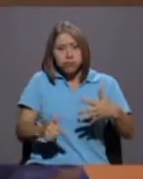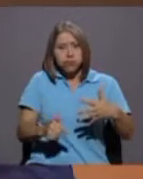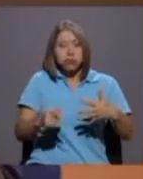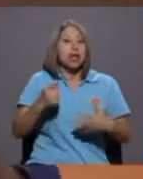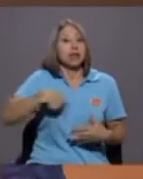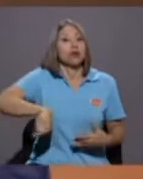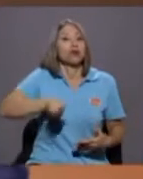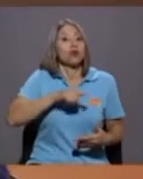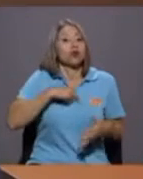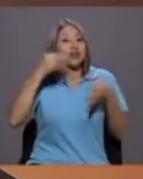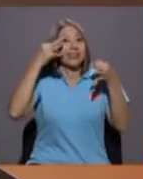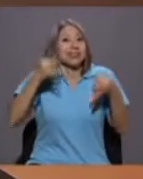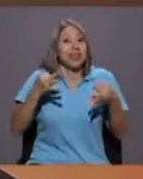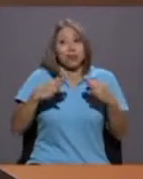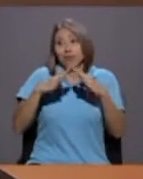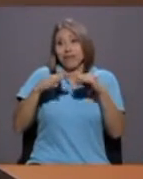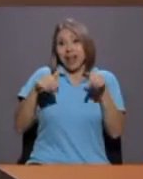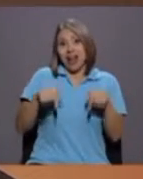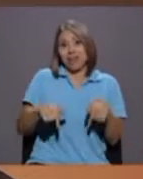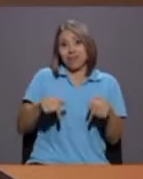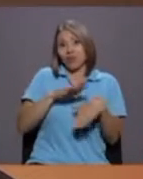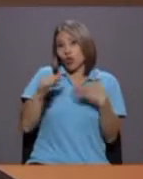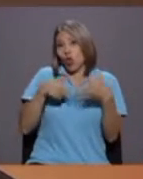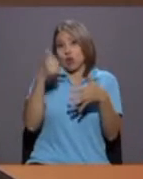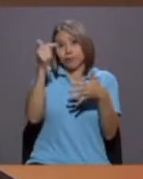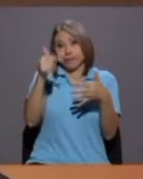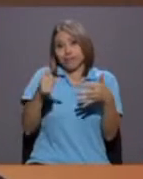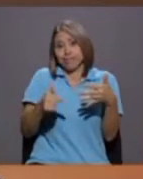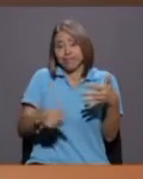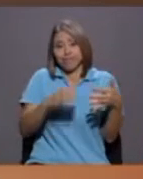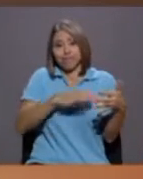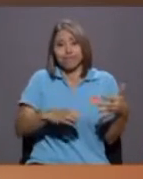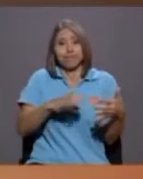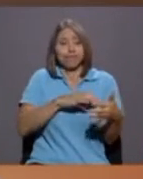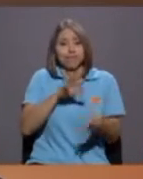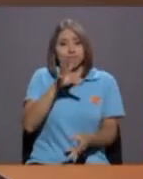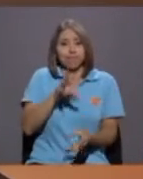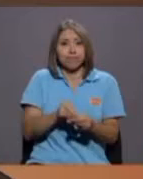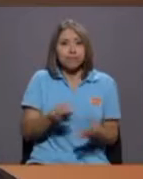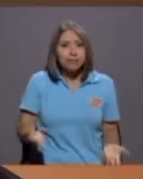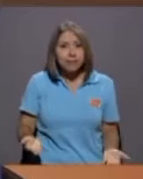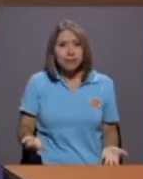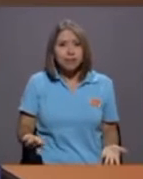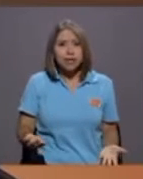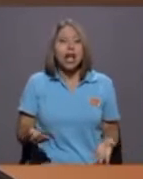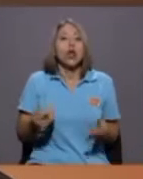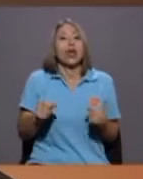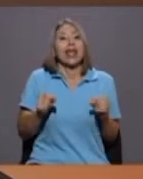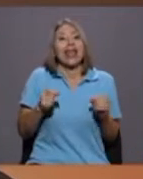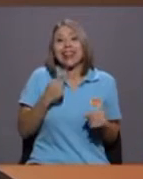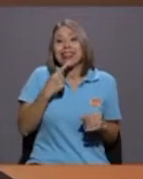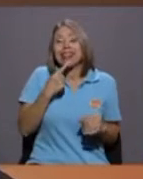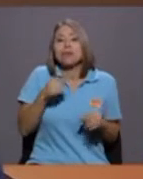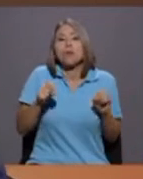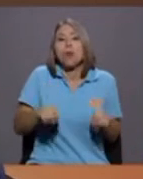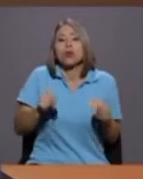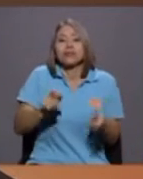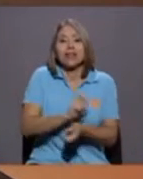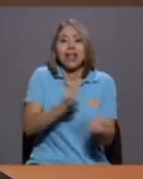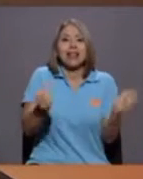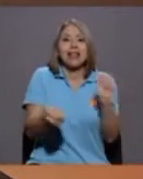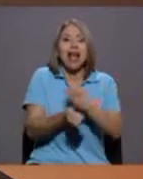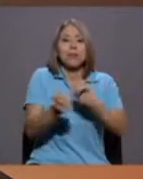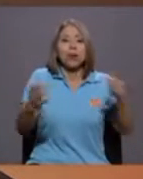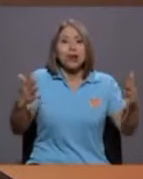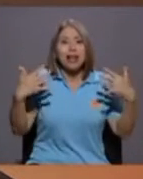en este territorio donde todos esos elementos están. Lo que anuncia la posibilidad del cambio climático es que tal vez los